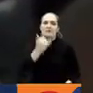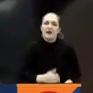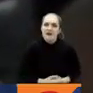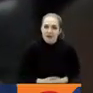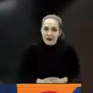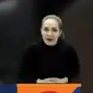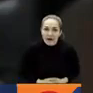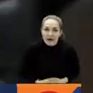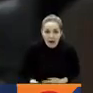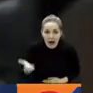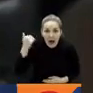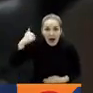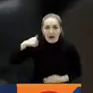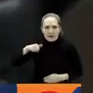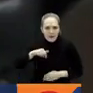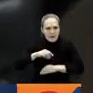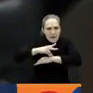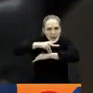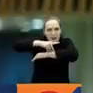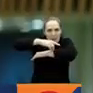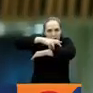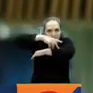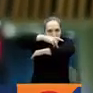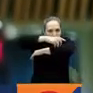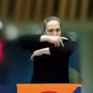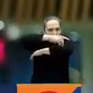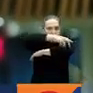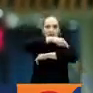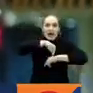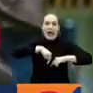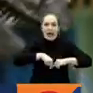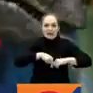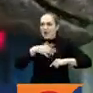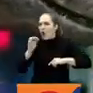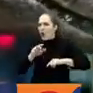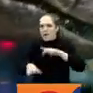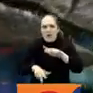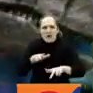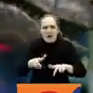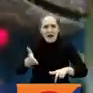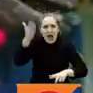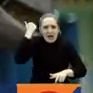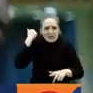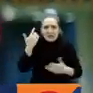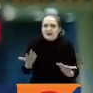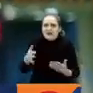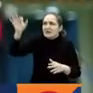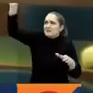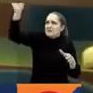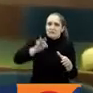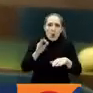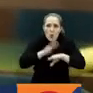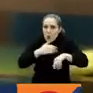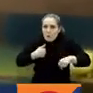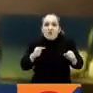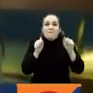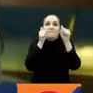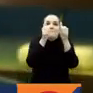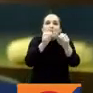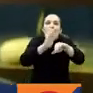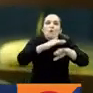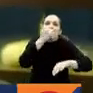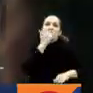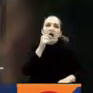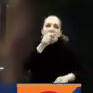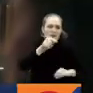miles de millones cada año subsidiando meteoritos. Eso es lo que están haciendo ahora mismo. El domingo iniciará la cumbre. Se espera que China,